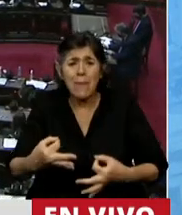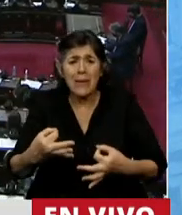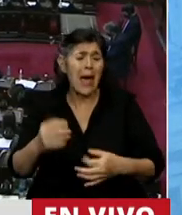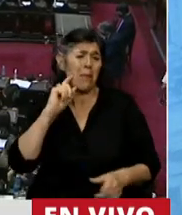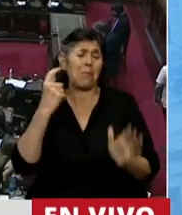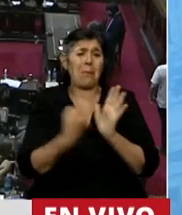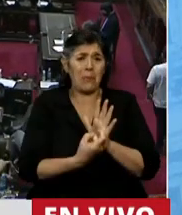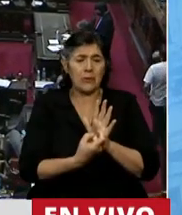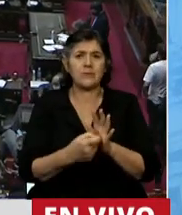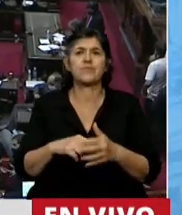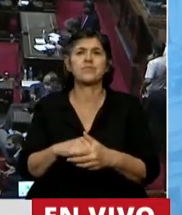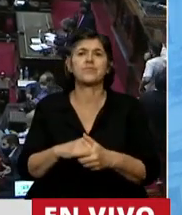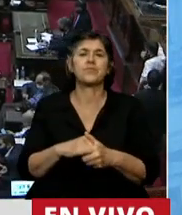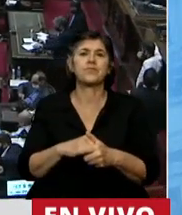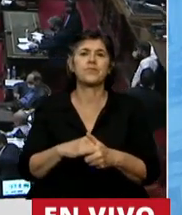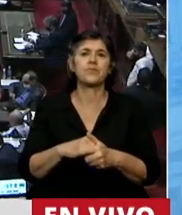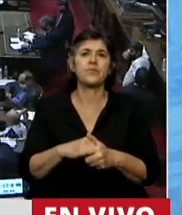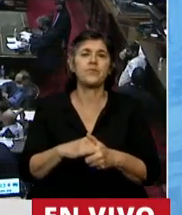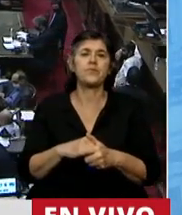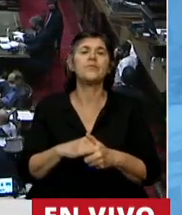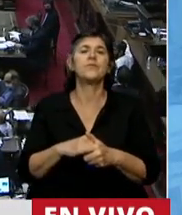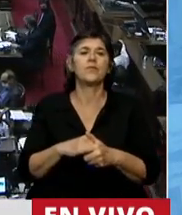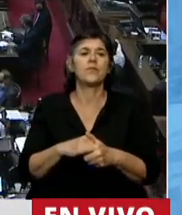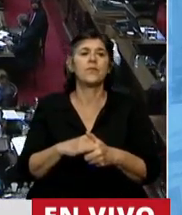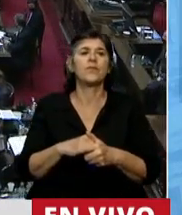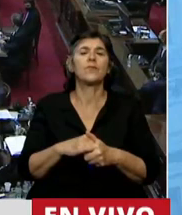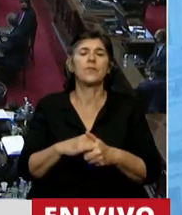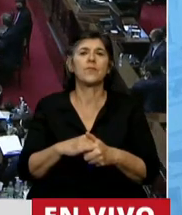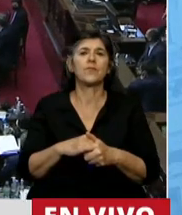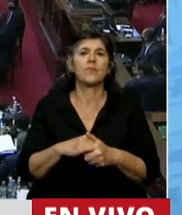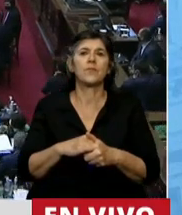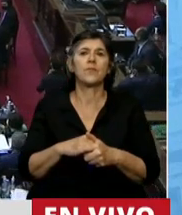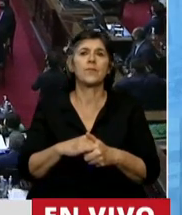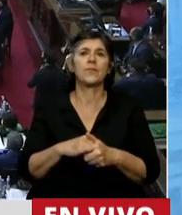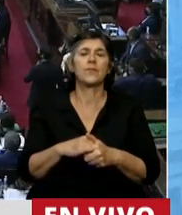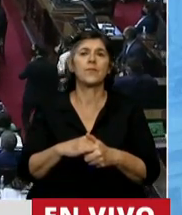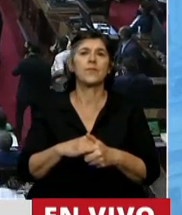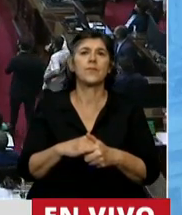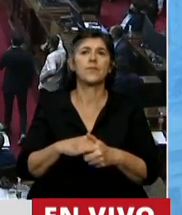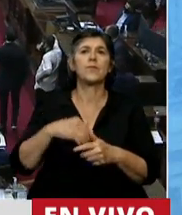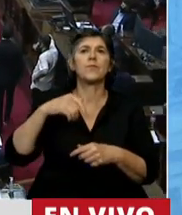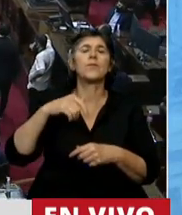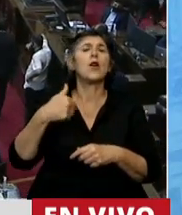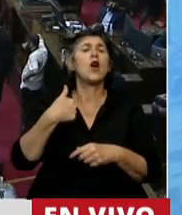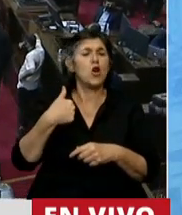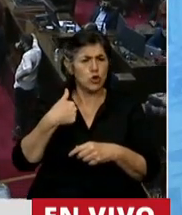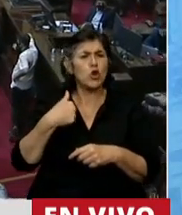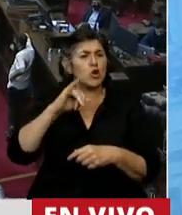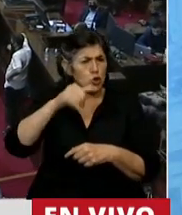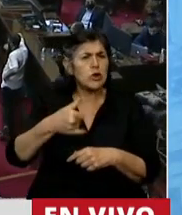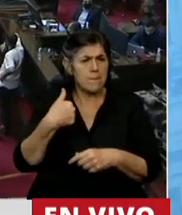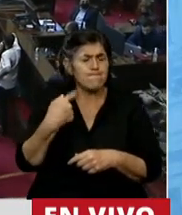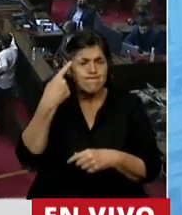Dicho esto, señor presidente, quiero decirles que siendo muy